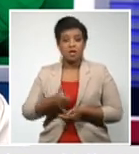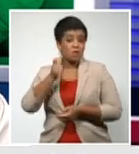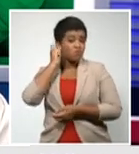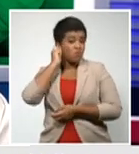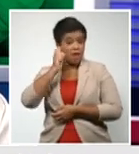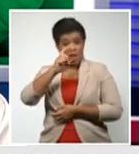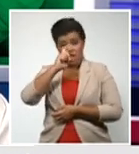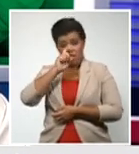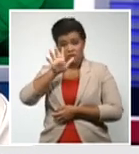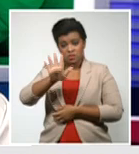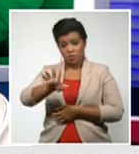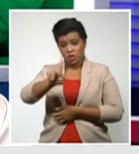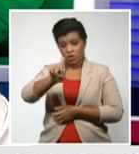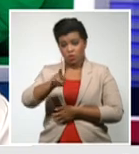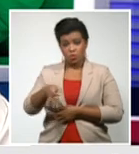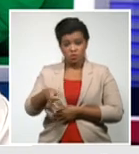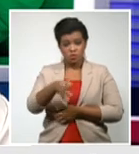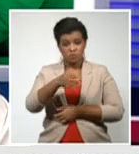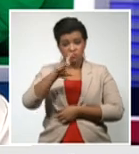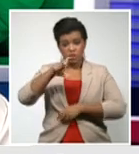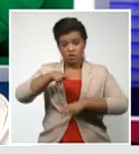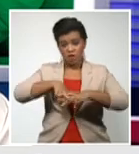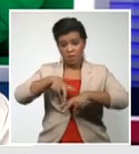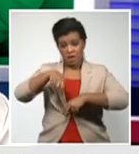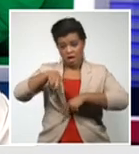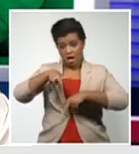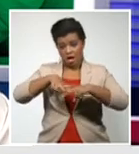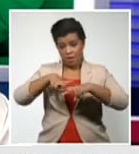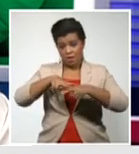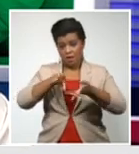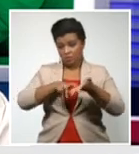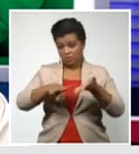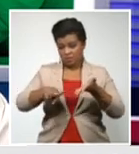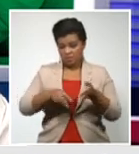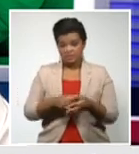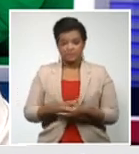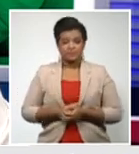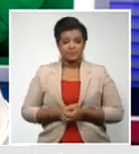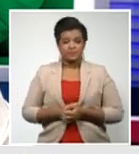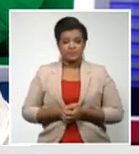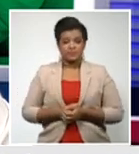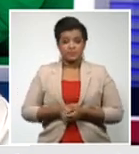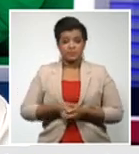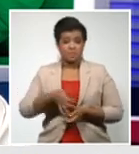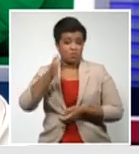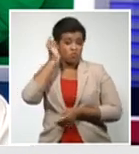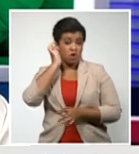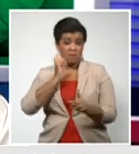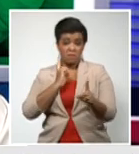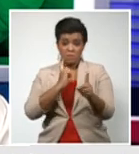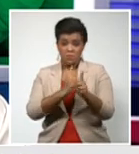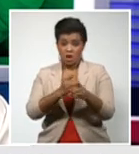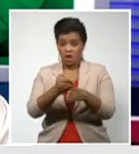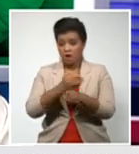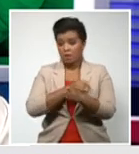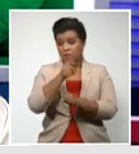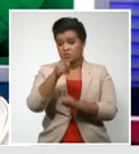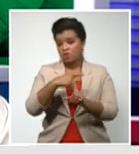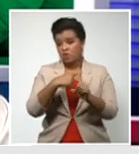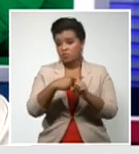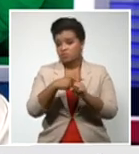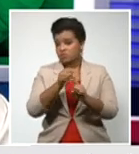edad, del municipio Centro Habana, aquí en La Habana, contacto de un caso positivo previamente, ya